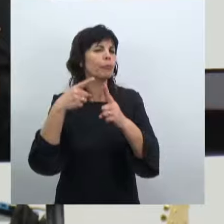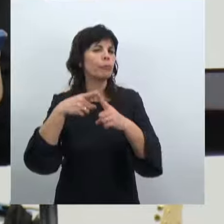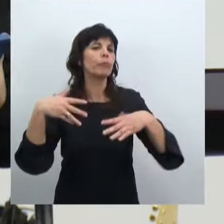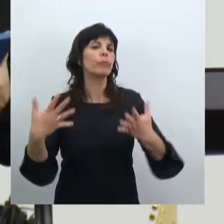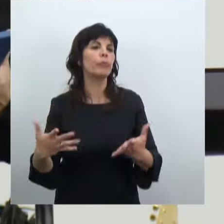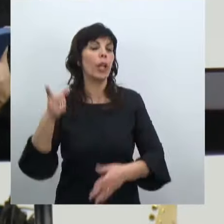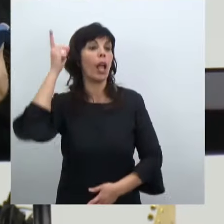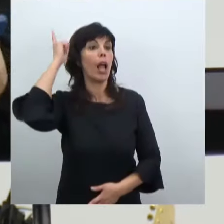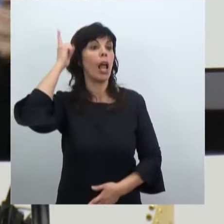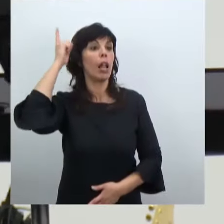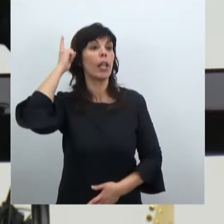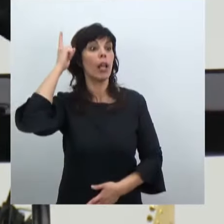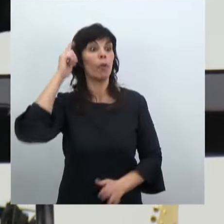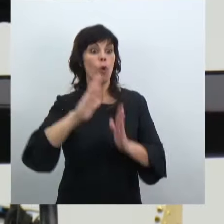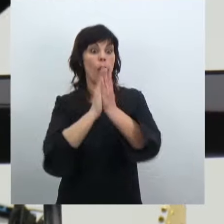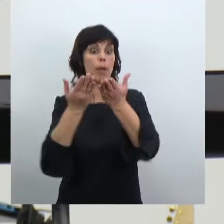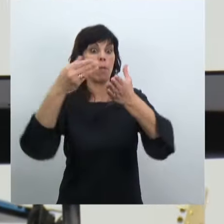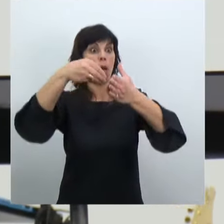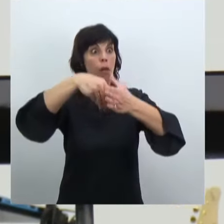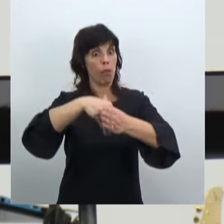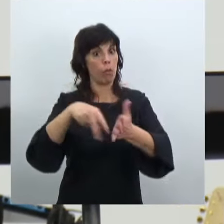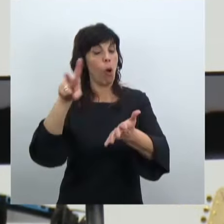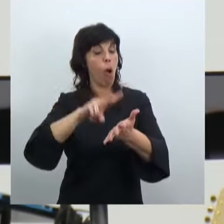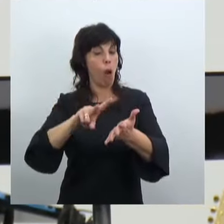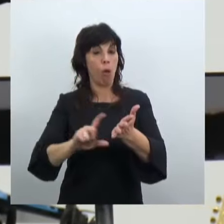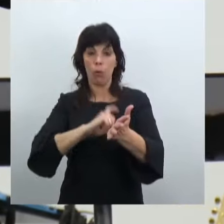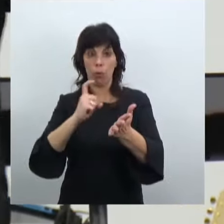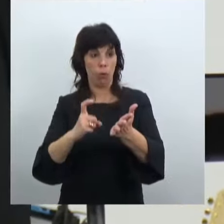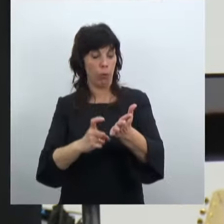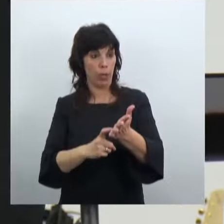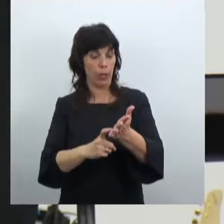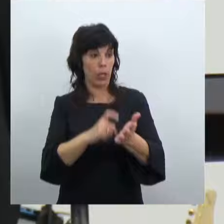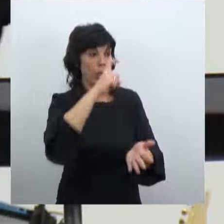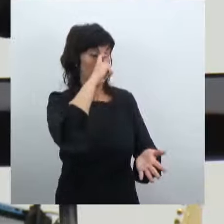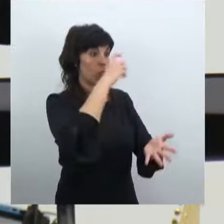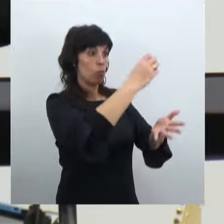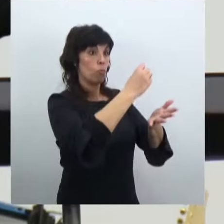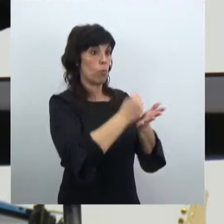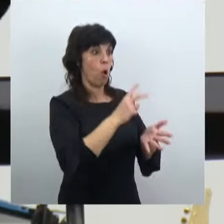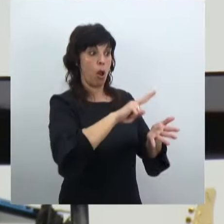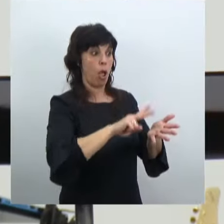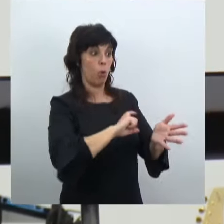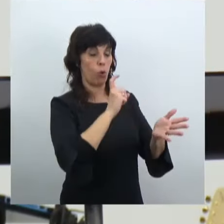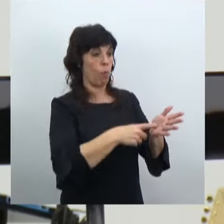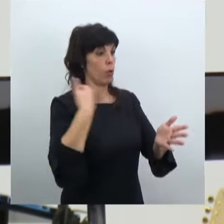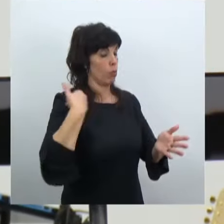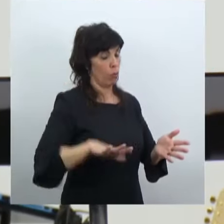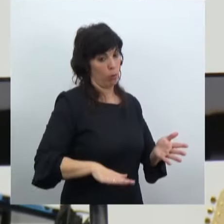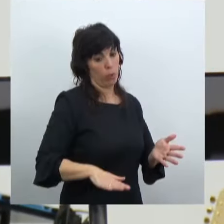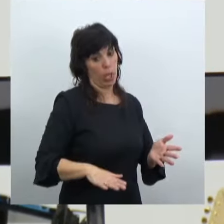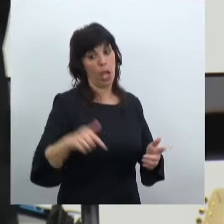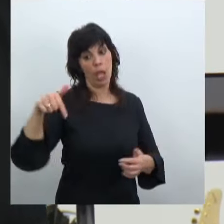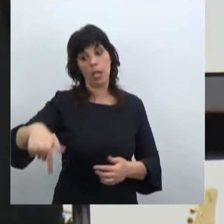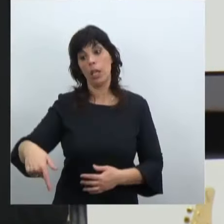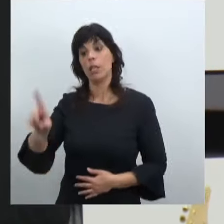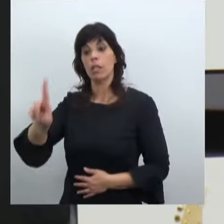la Biblia. Ya he terminado el Antiguo Testamento completamente, y ahora este mes voy a leer todo el Nuevo